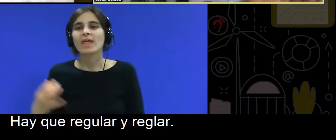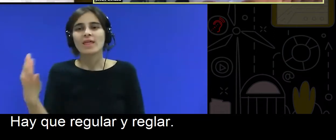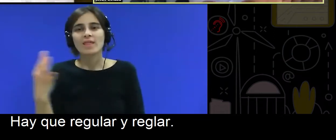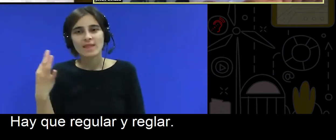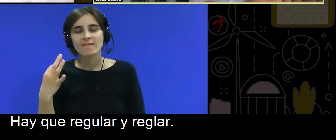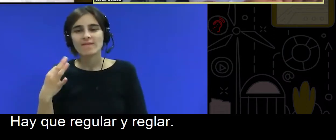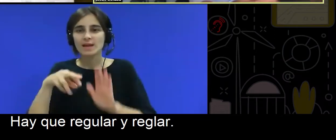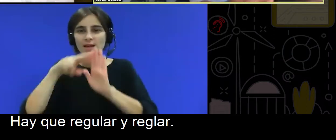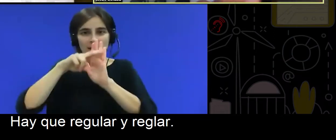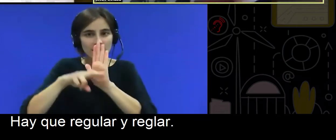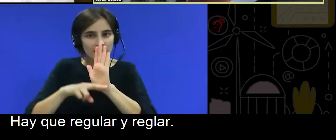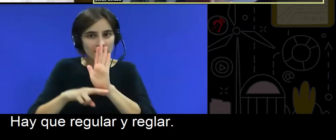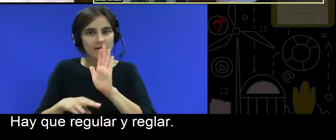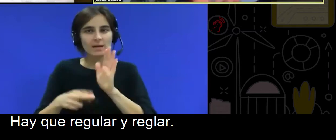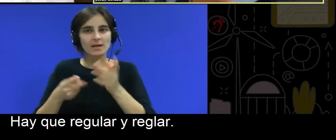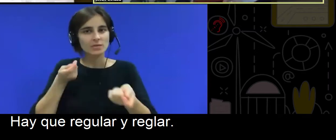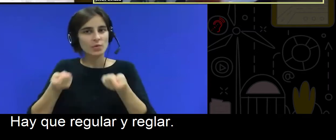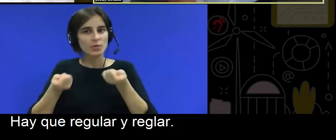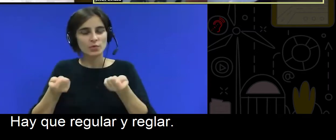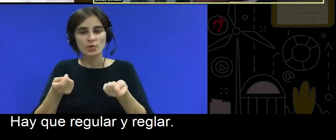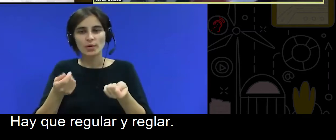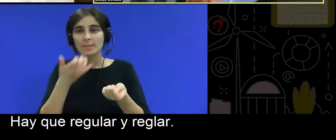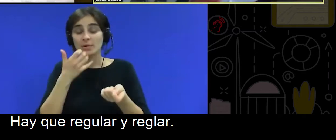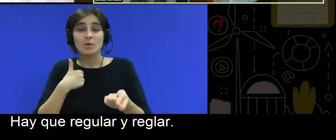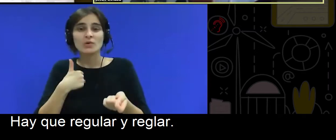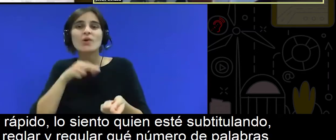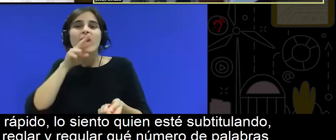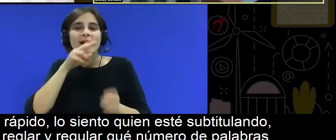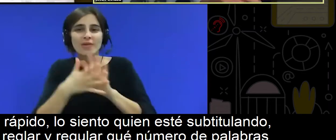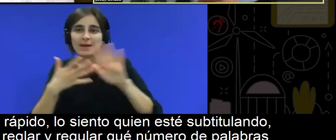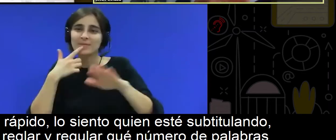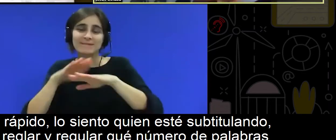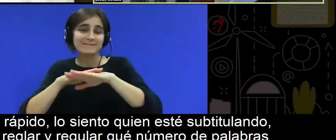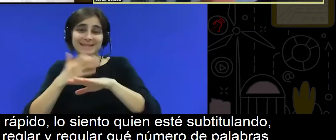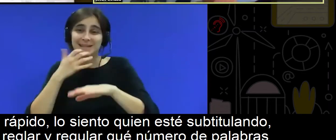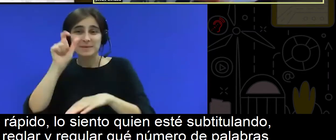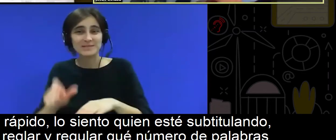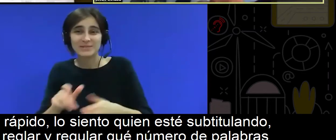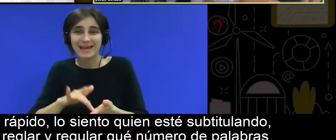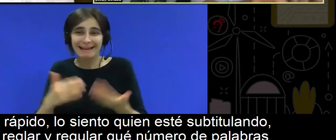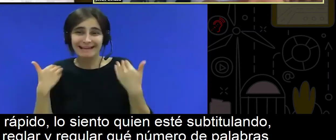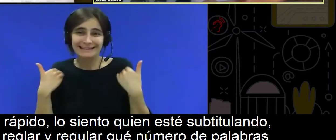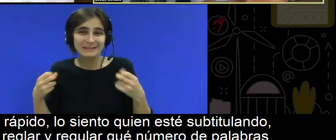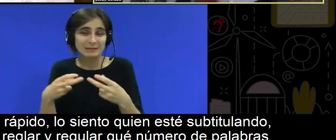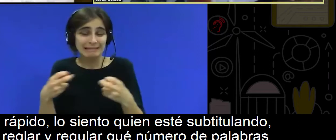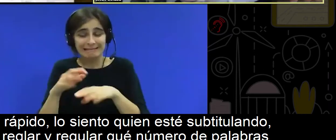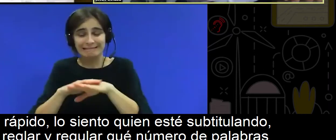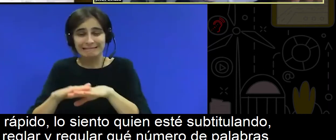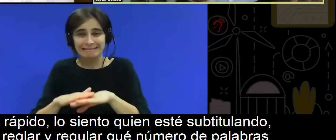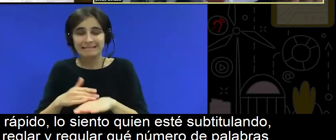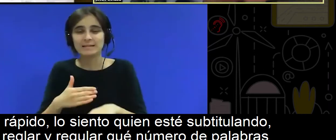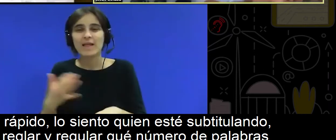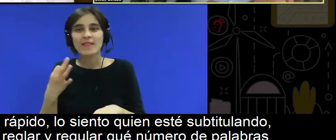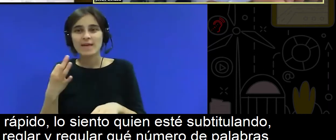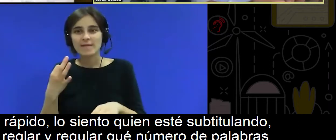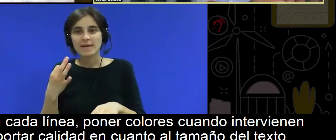reglar pues desde las palabras, yo hablo muy rápido, lo siento, quien esté subtitulando, pero hay que reglar y regular qué número de